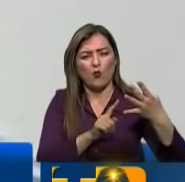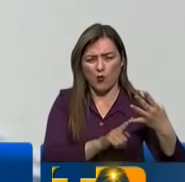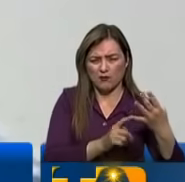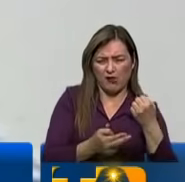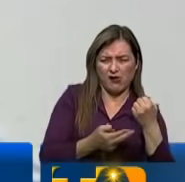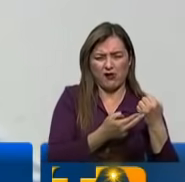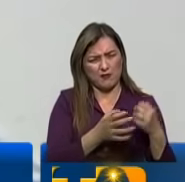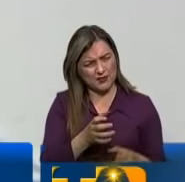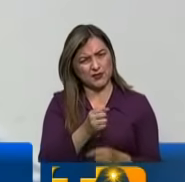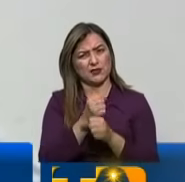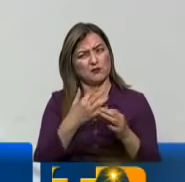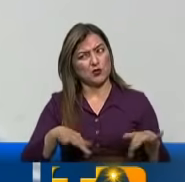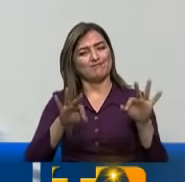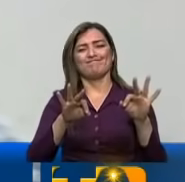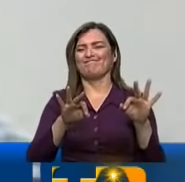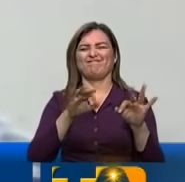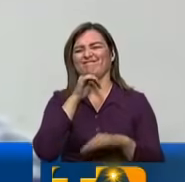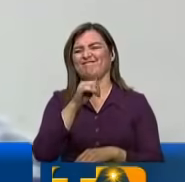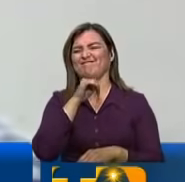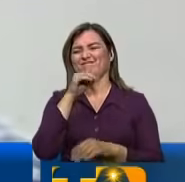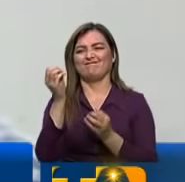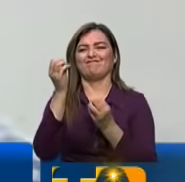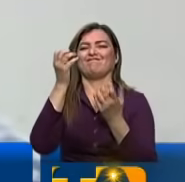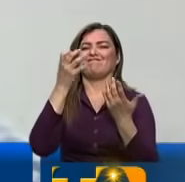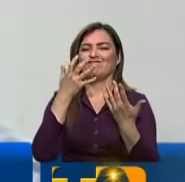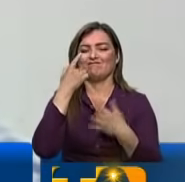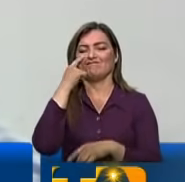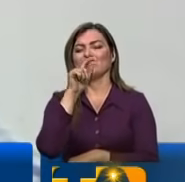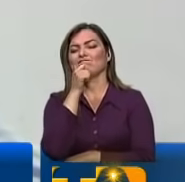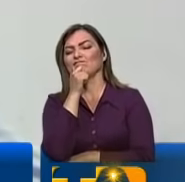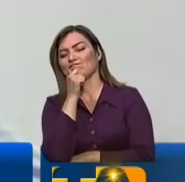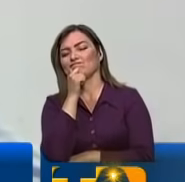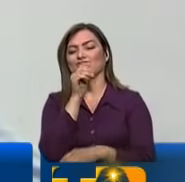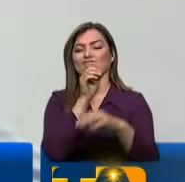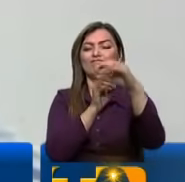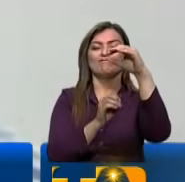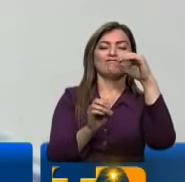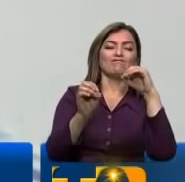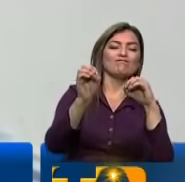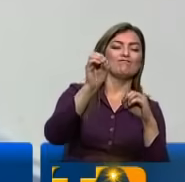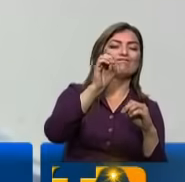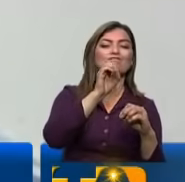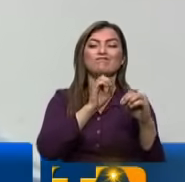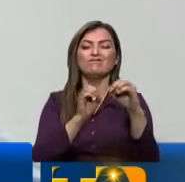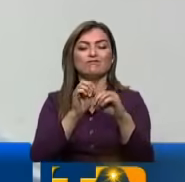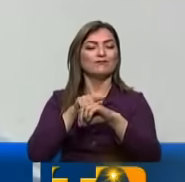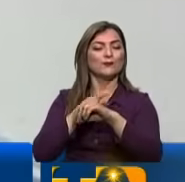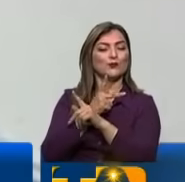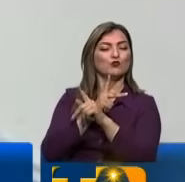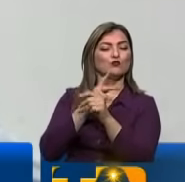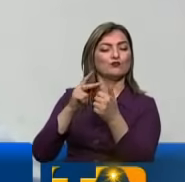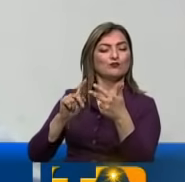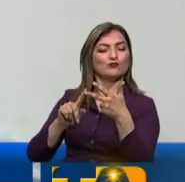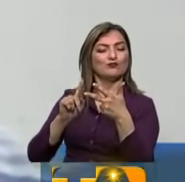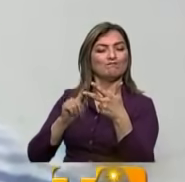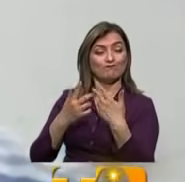en toda la población sería importante, sino más bien observar los patrones y el tiempo que te da de protección esta tercera